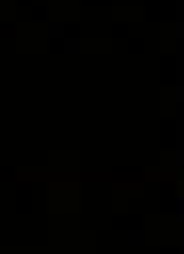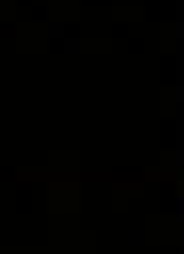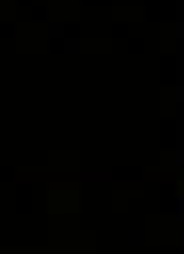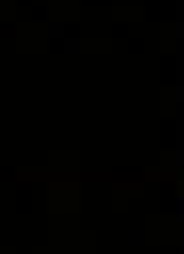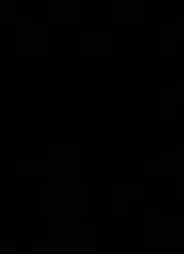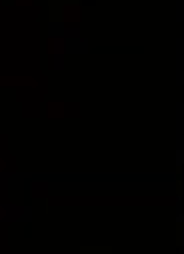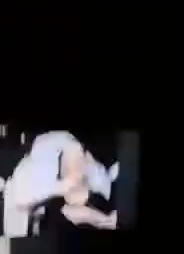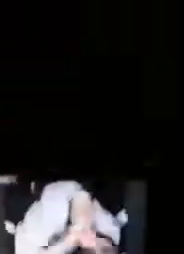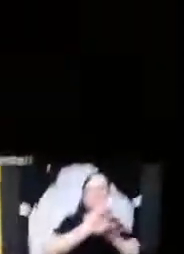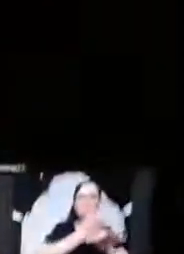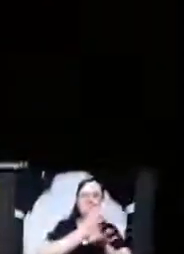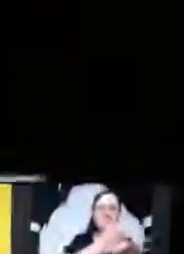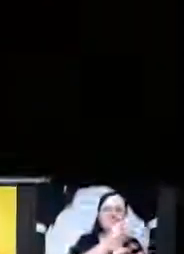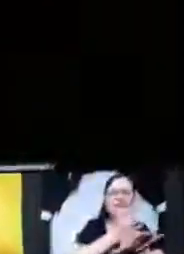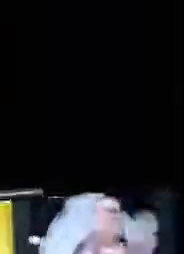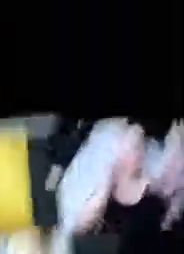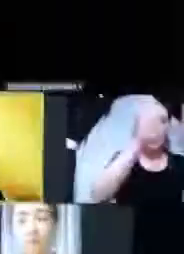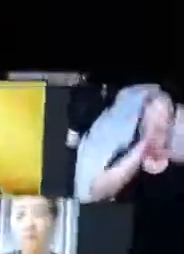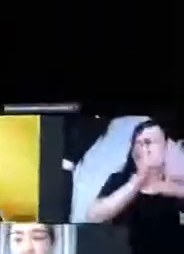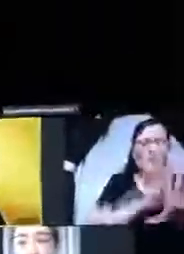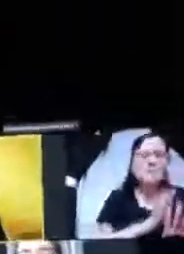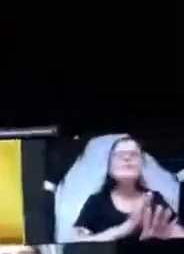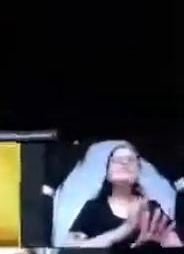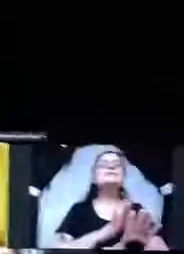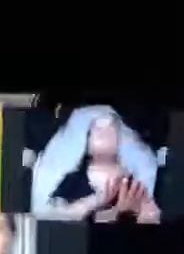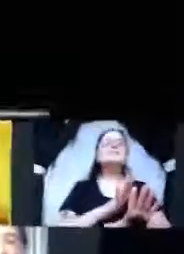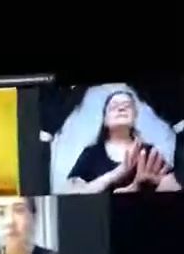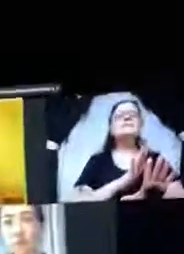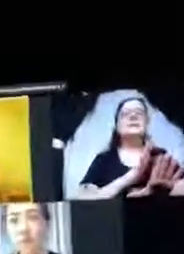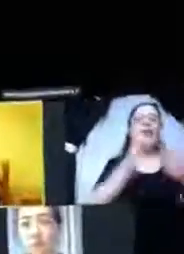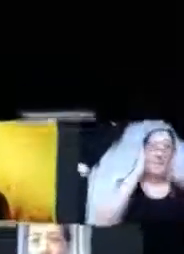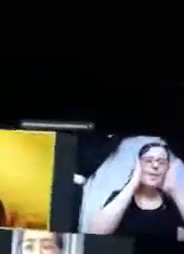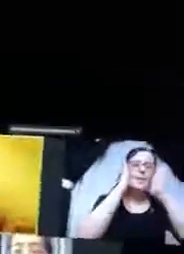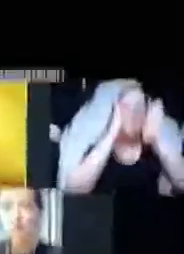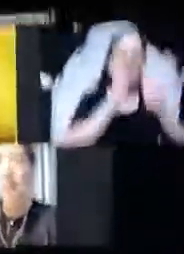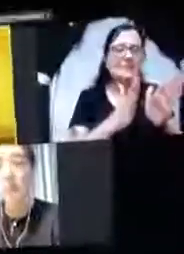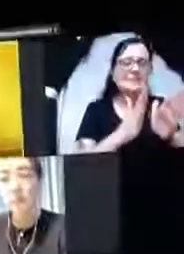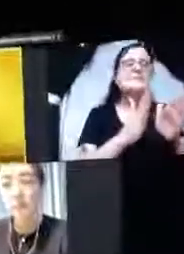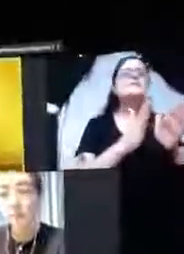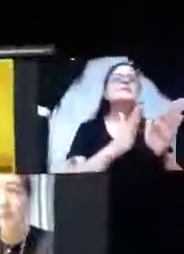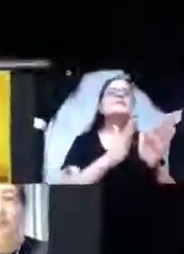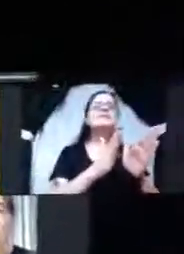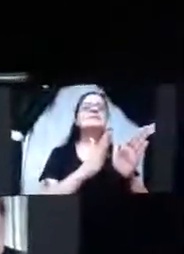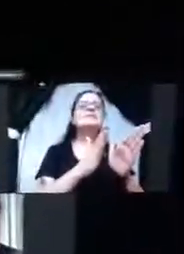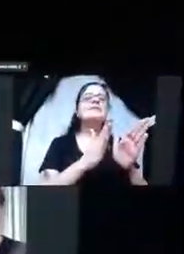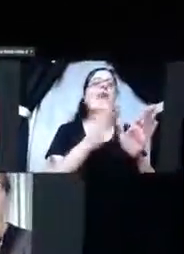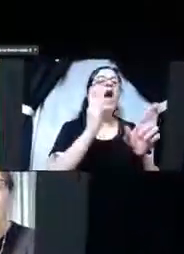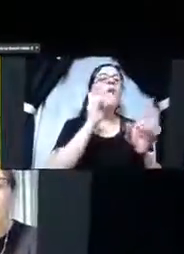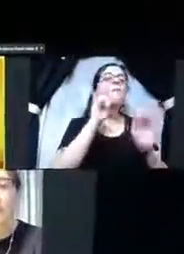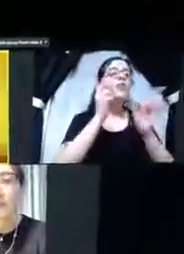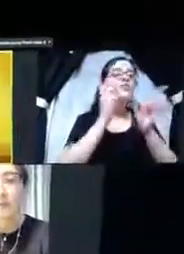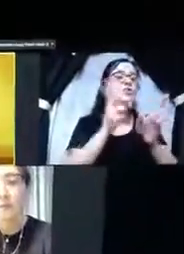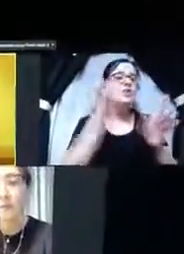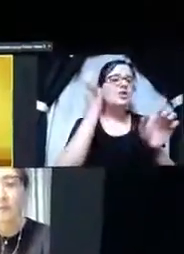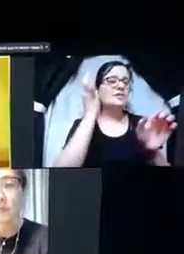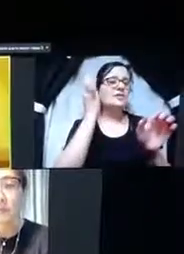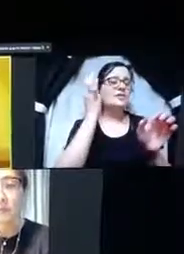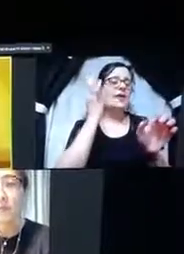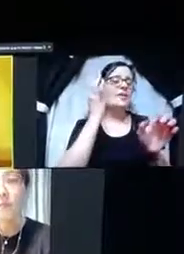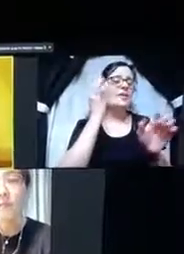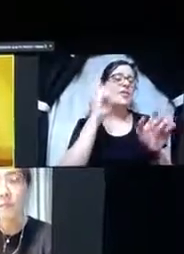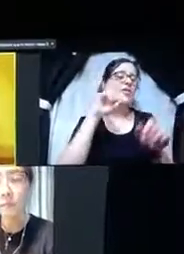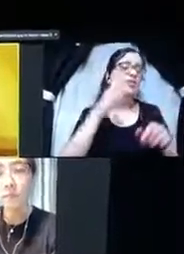La formación está orientada a profesores de educación especial, a fonoaudiólogos, a psicopedagogos,